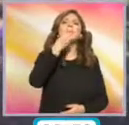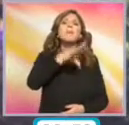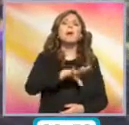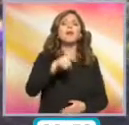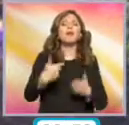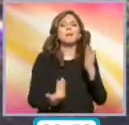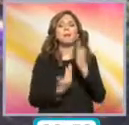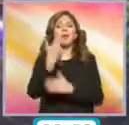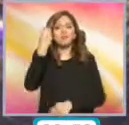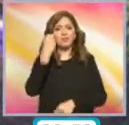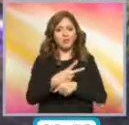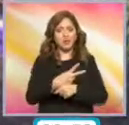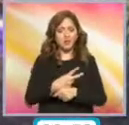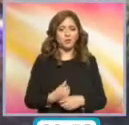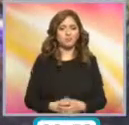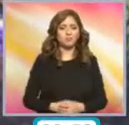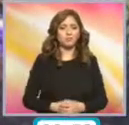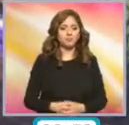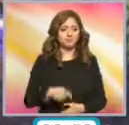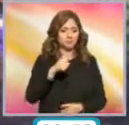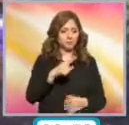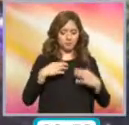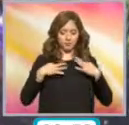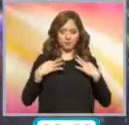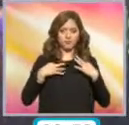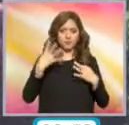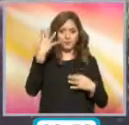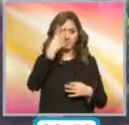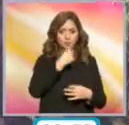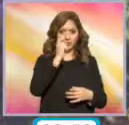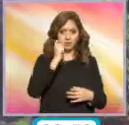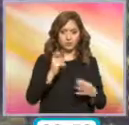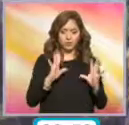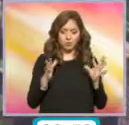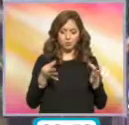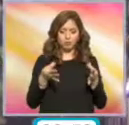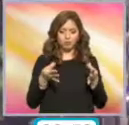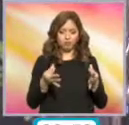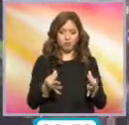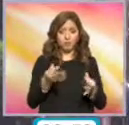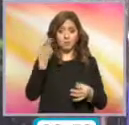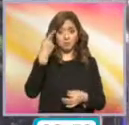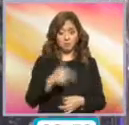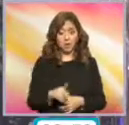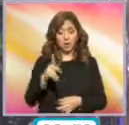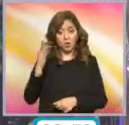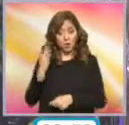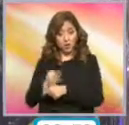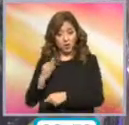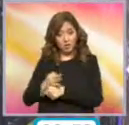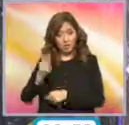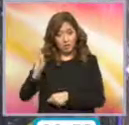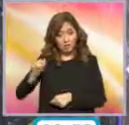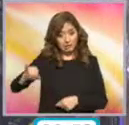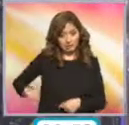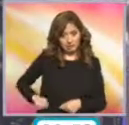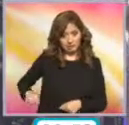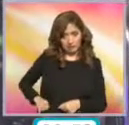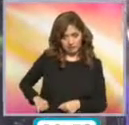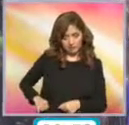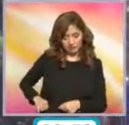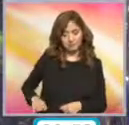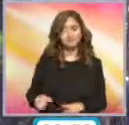sí. Pues se pueden sacar camisas como la tuya, que está muy Claro, claro, o sea, más, exacto, más ligerita, claro. Y hablando de eso, fíjate, justo está muy interesante porque el día de